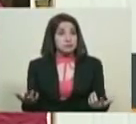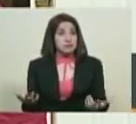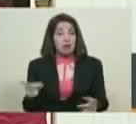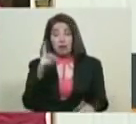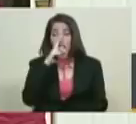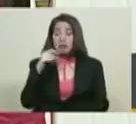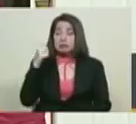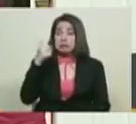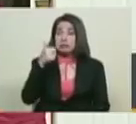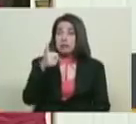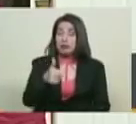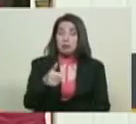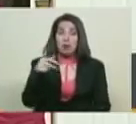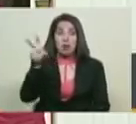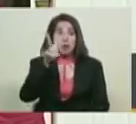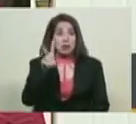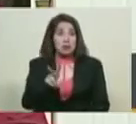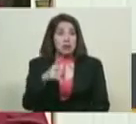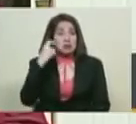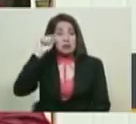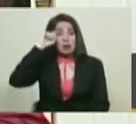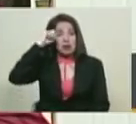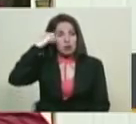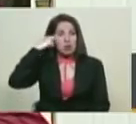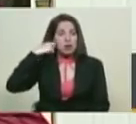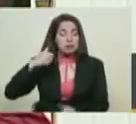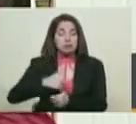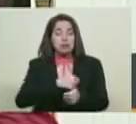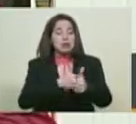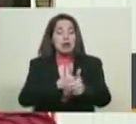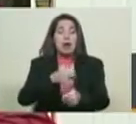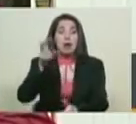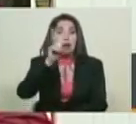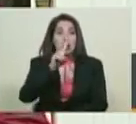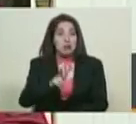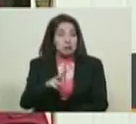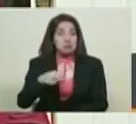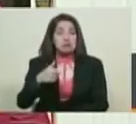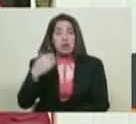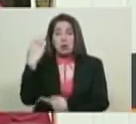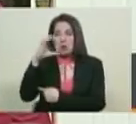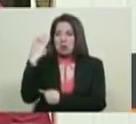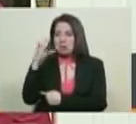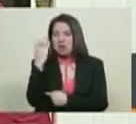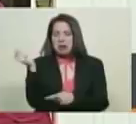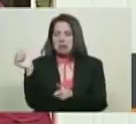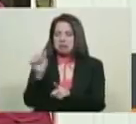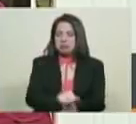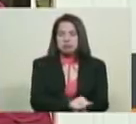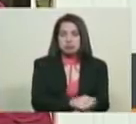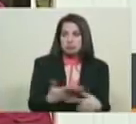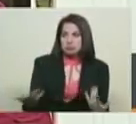en Venezuela recuerdan cómo perseguían al pueblo colombiano en Venezuela, con desprecio.